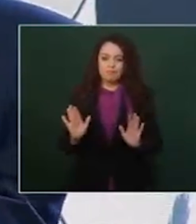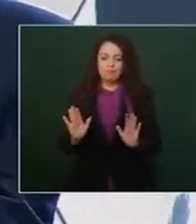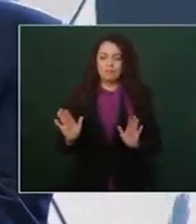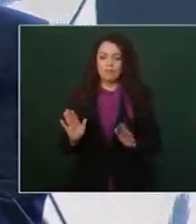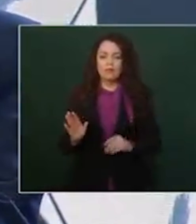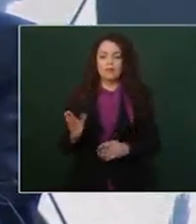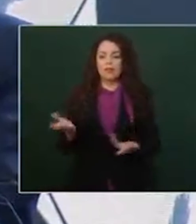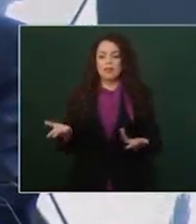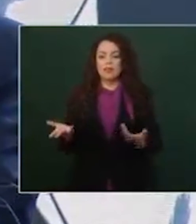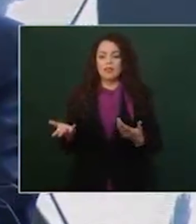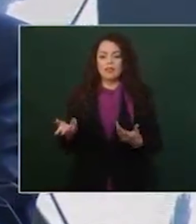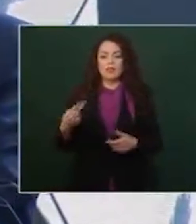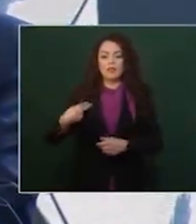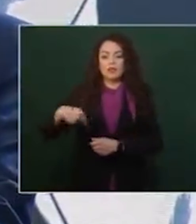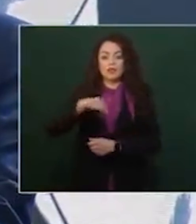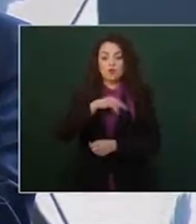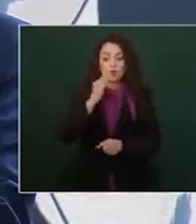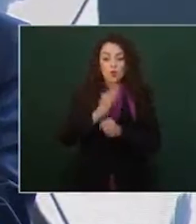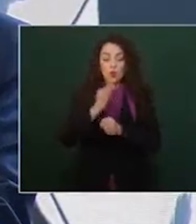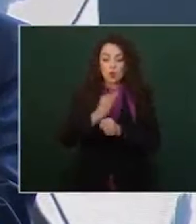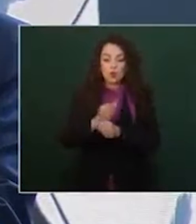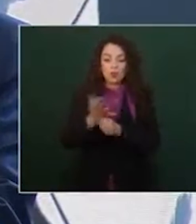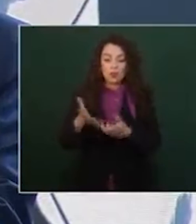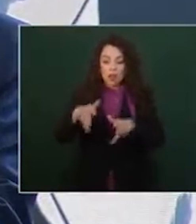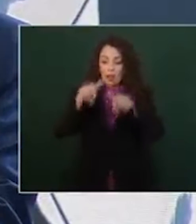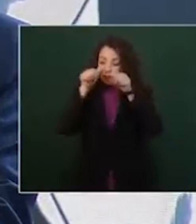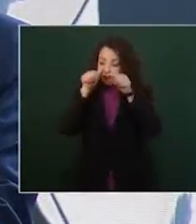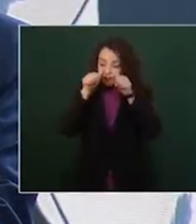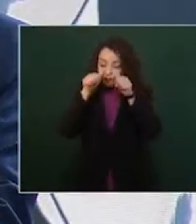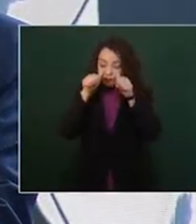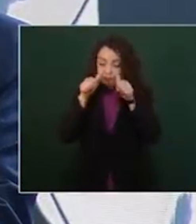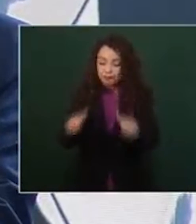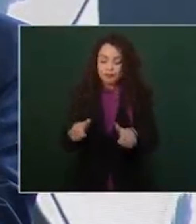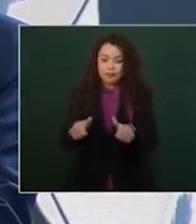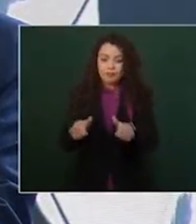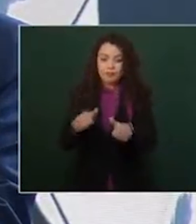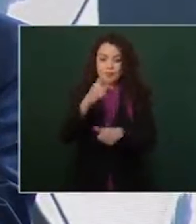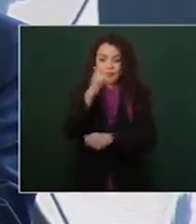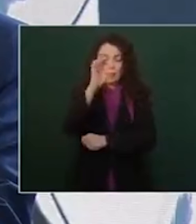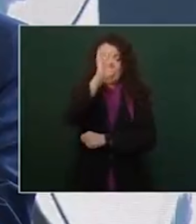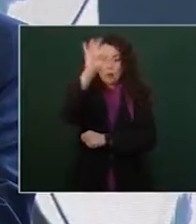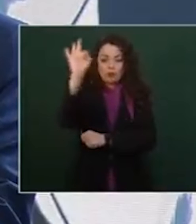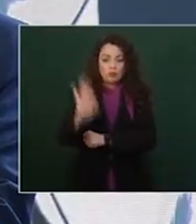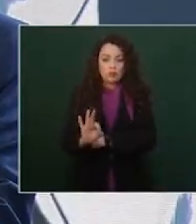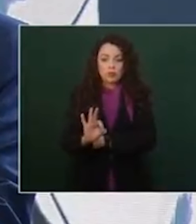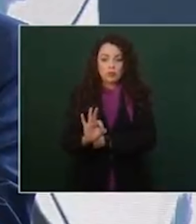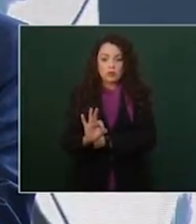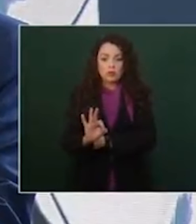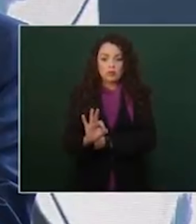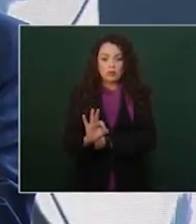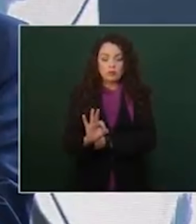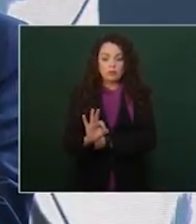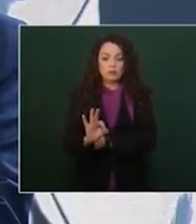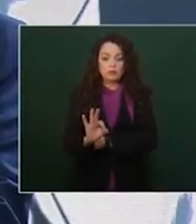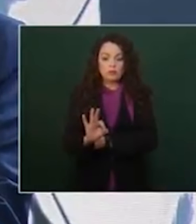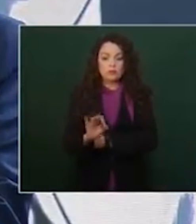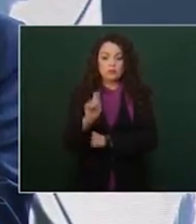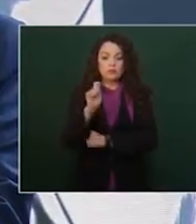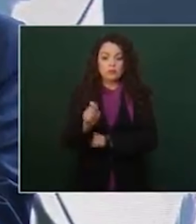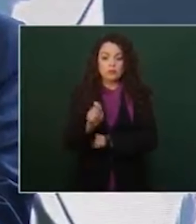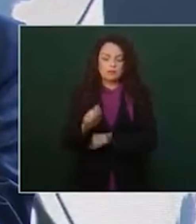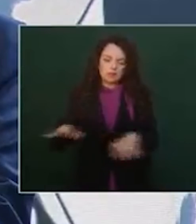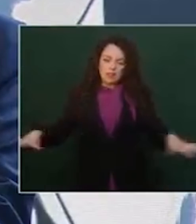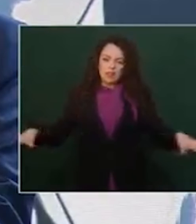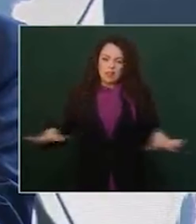de mexico quiera tomar distancia de este asunto que más que de leyes es de ética también a